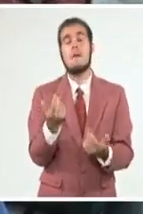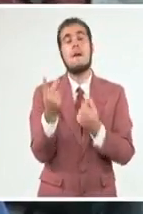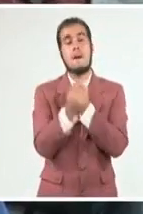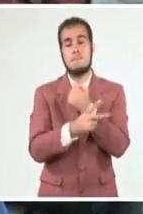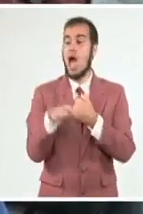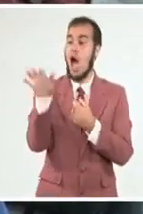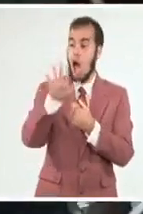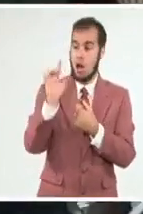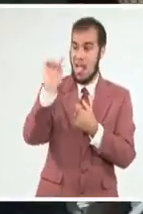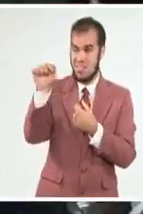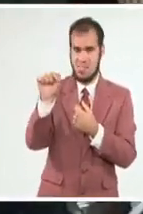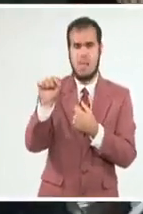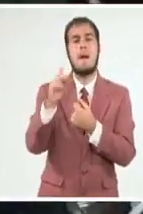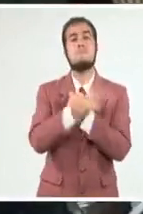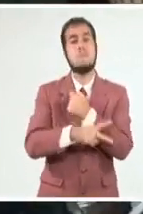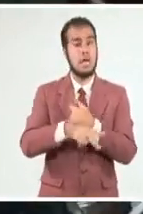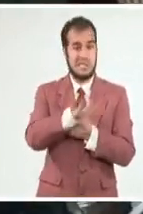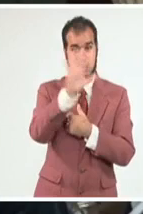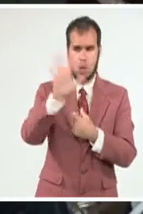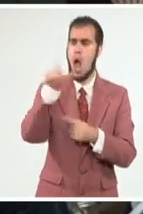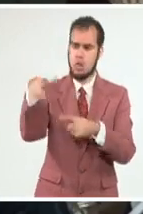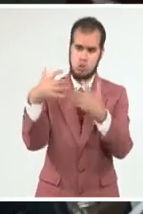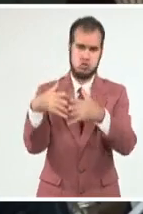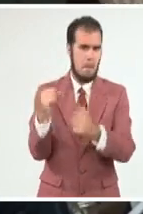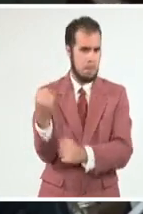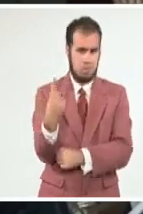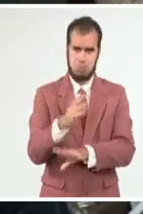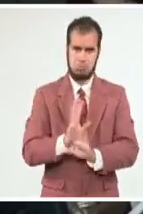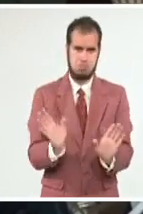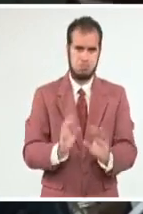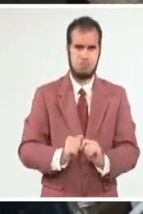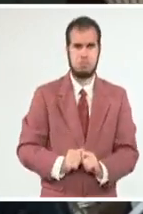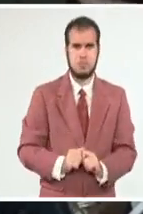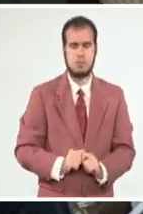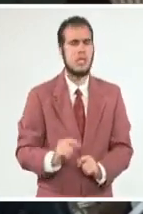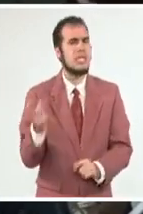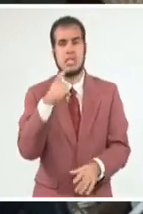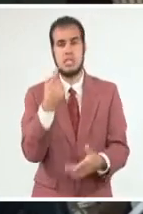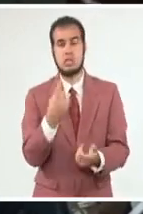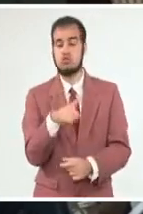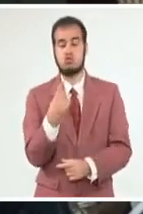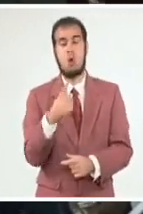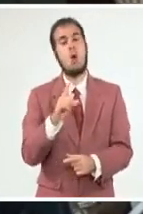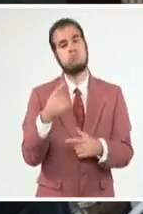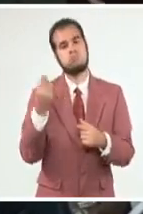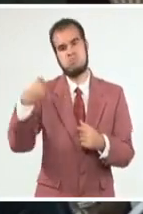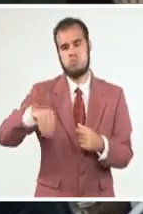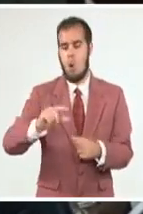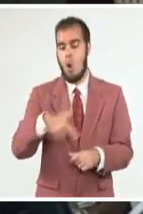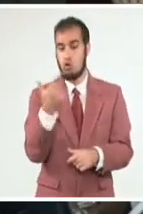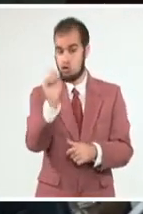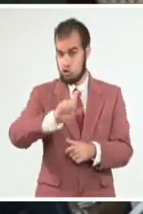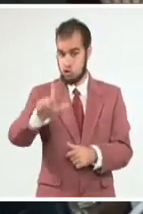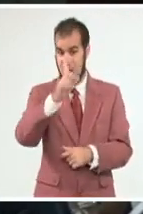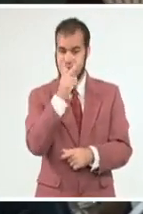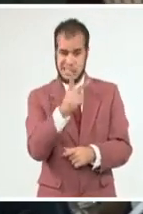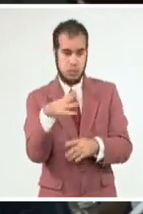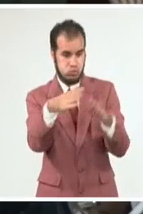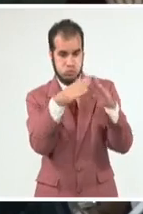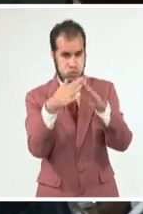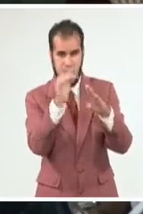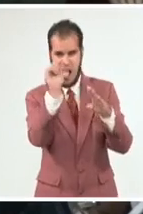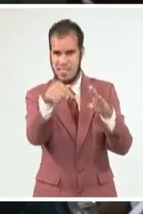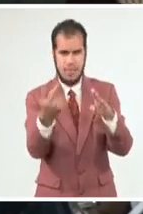primer mundo. Nosotros hemos utilizado mucho la cultura social comunitaria para